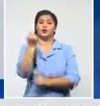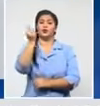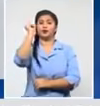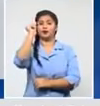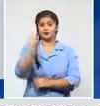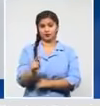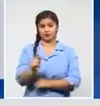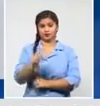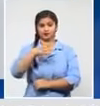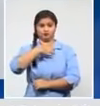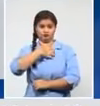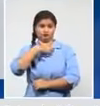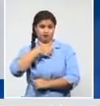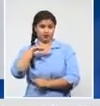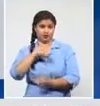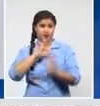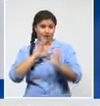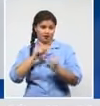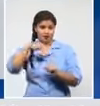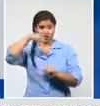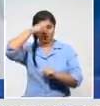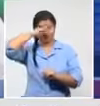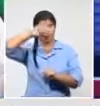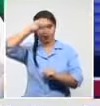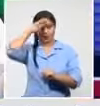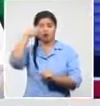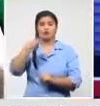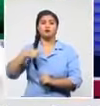del municipio de Ciego de Ávila.